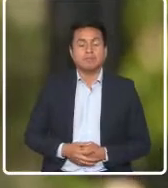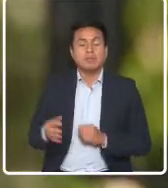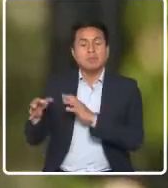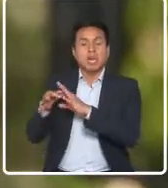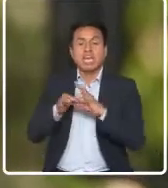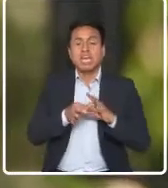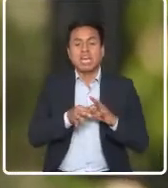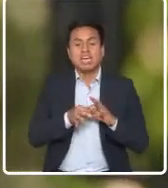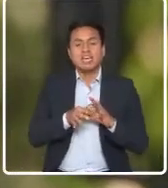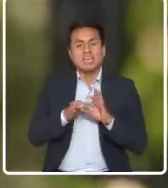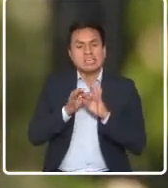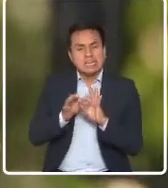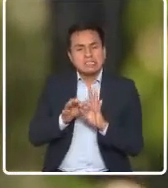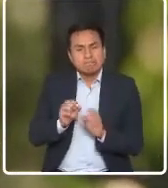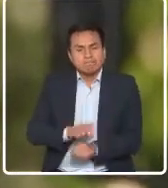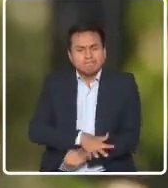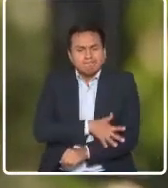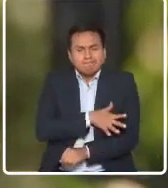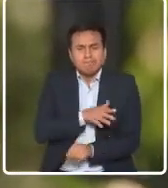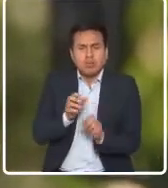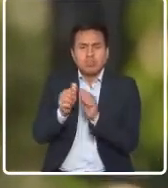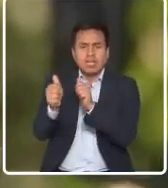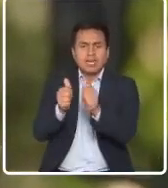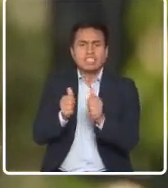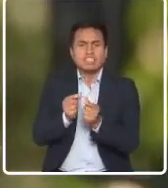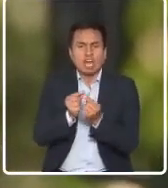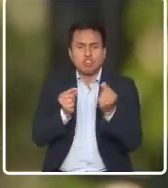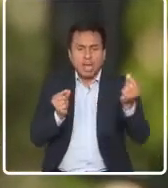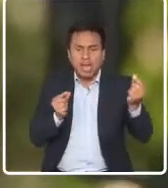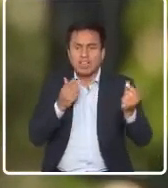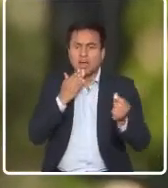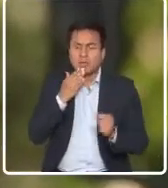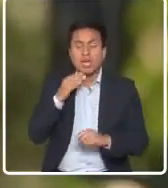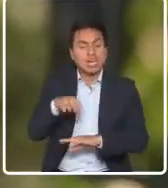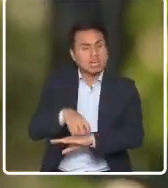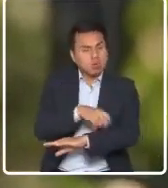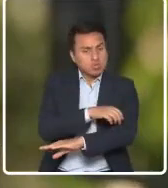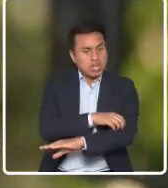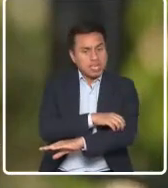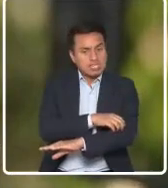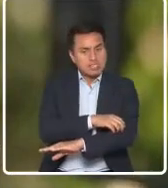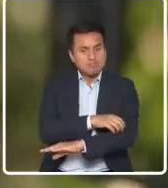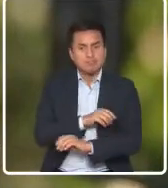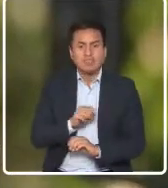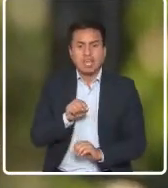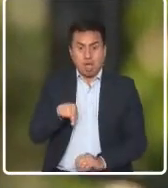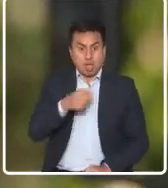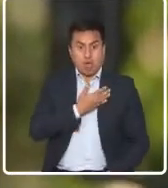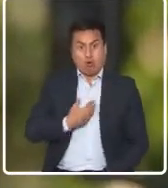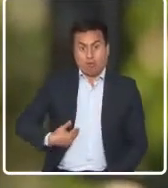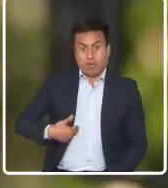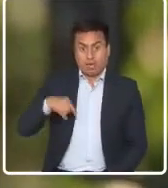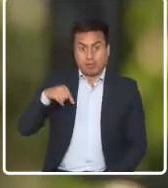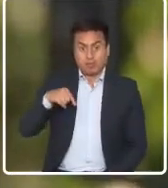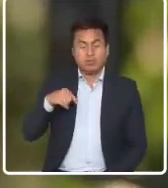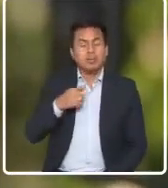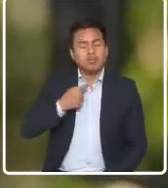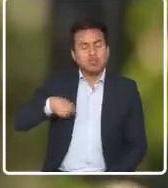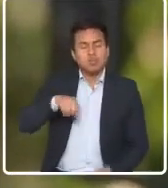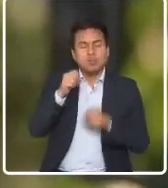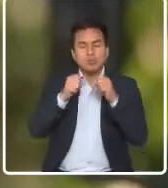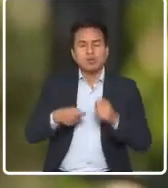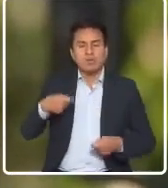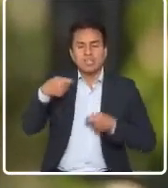Porque gracias a la sensibilidad de las autoridades nacionales y regionales de este gobierno, hemos